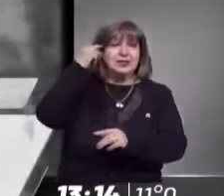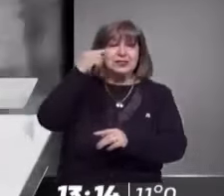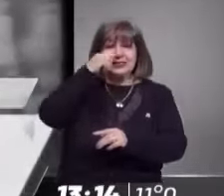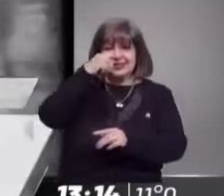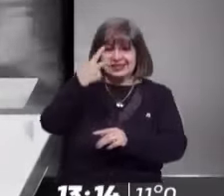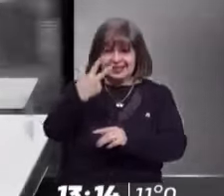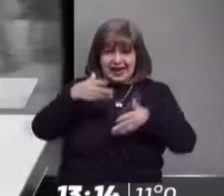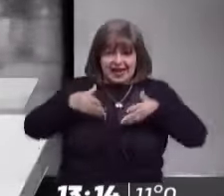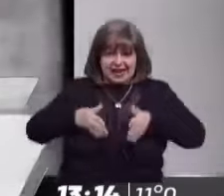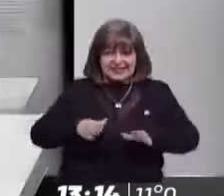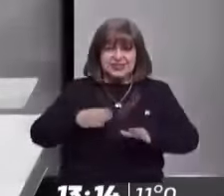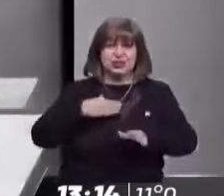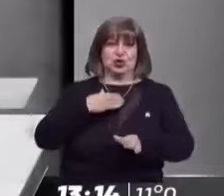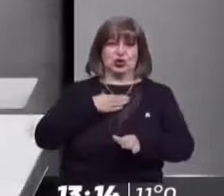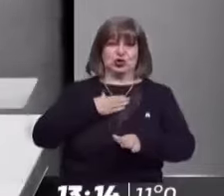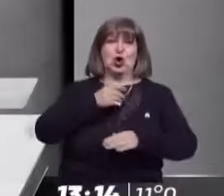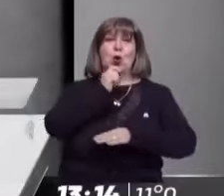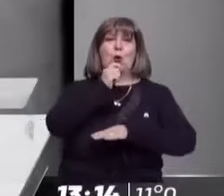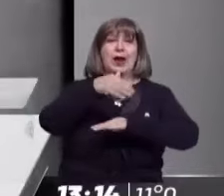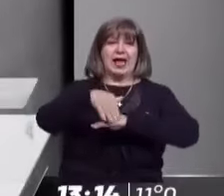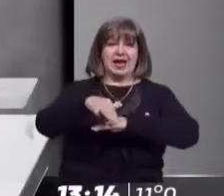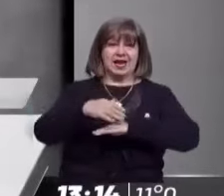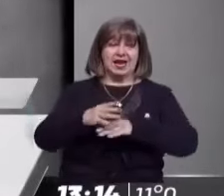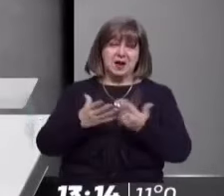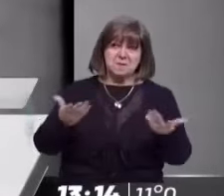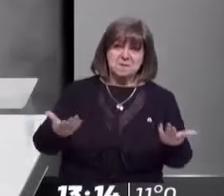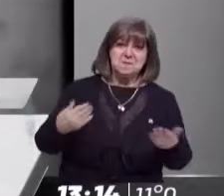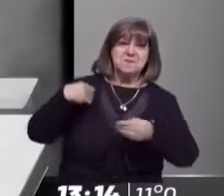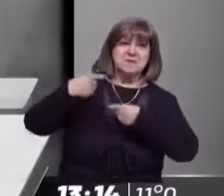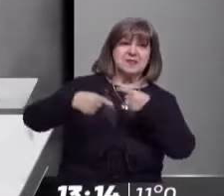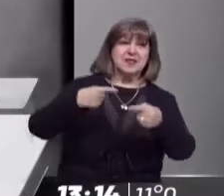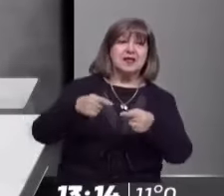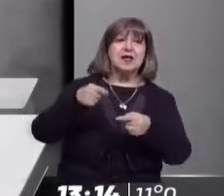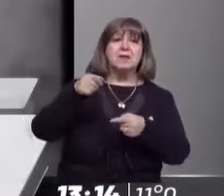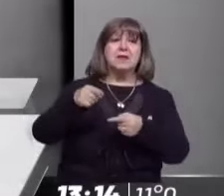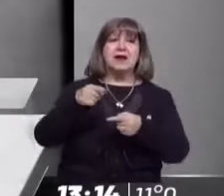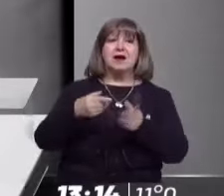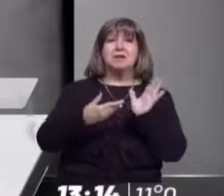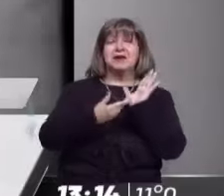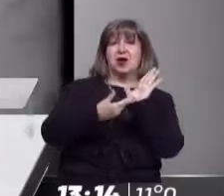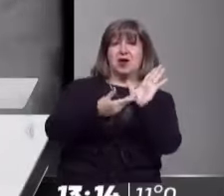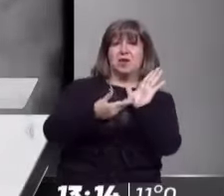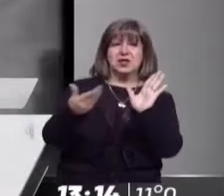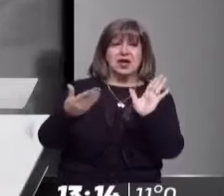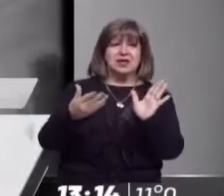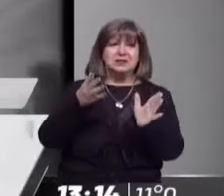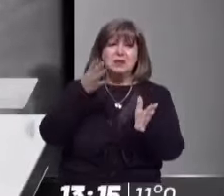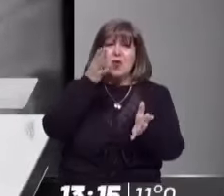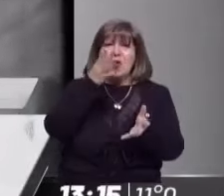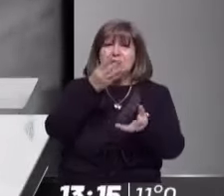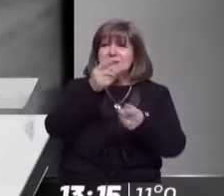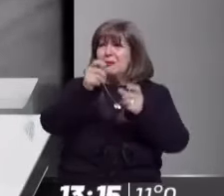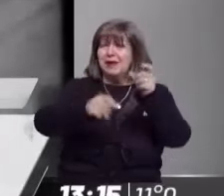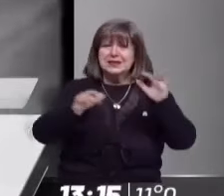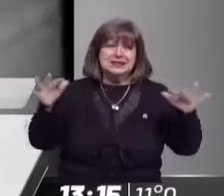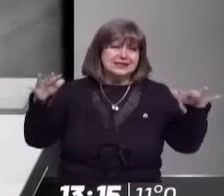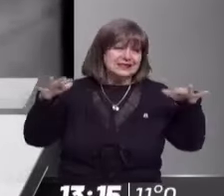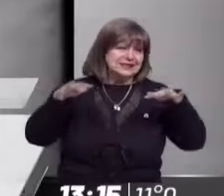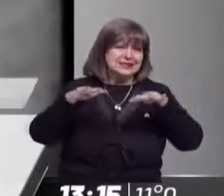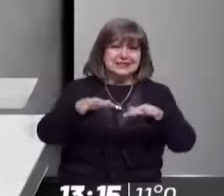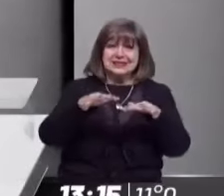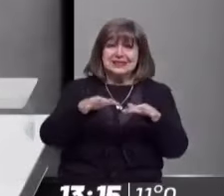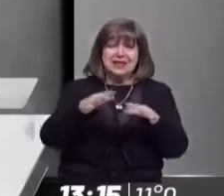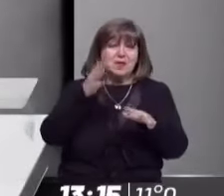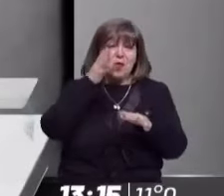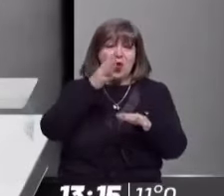la década del 60 abrió este centro de esquí. La gente vinimos que vinimos hasta acá para mostrarles cómo está. Lleno estaba en un momento. ¿Viste? Vieron los autos. Mirá la